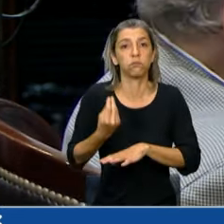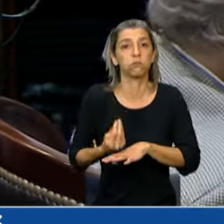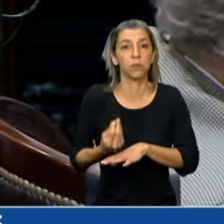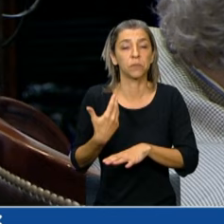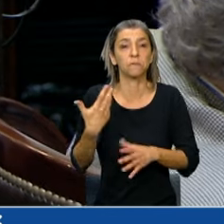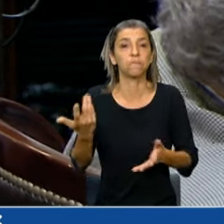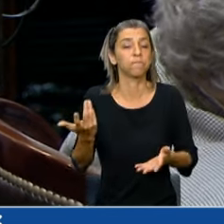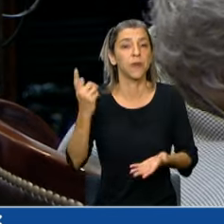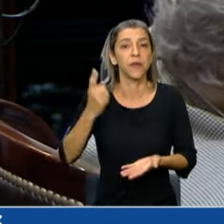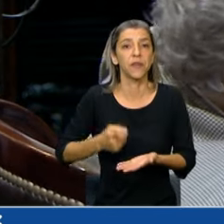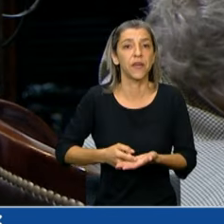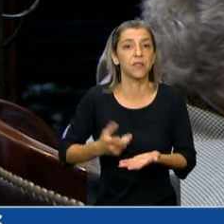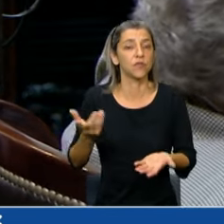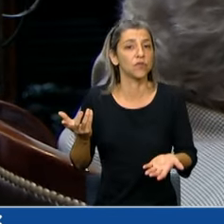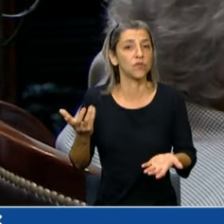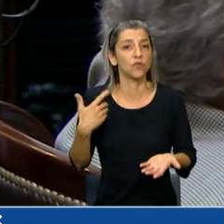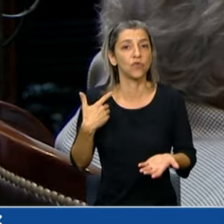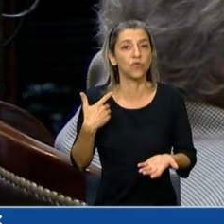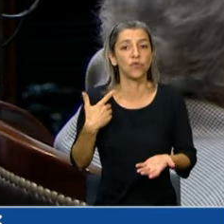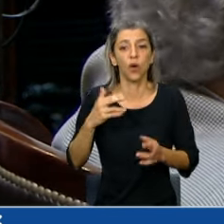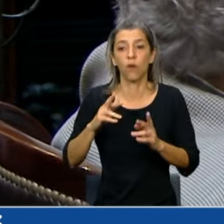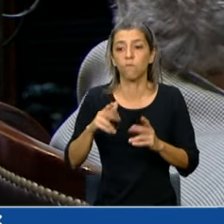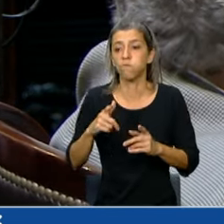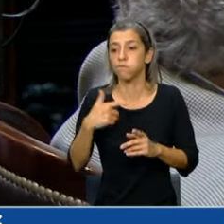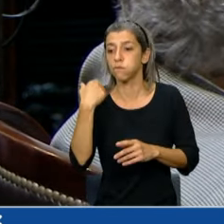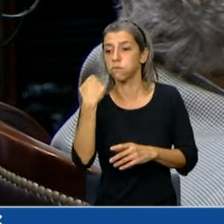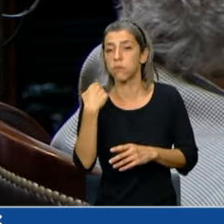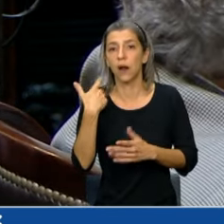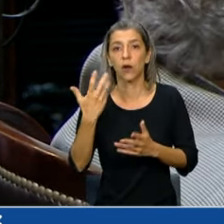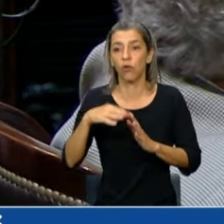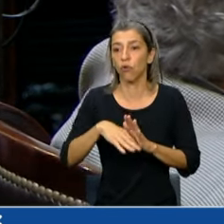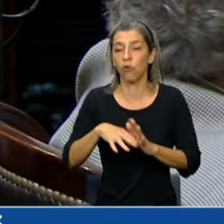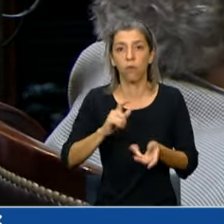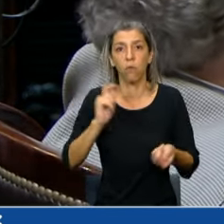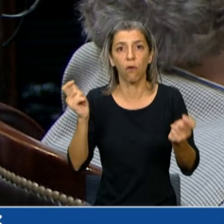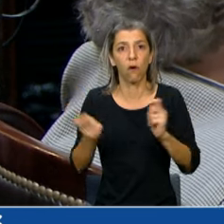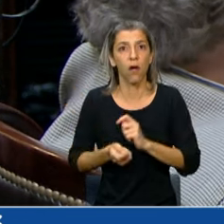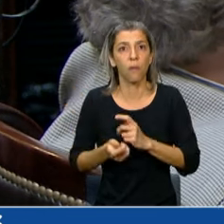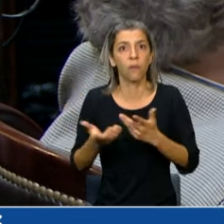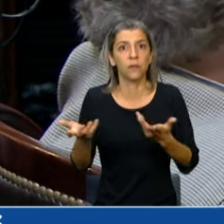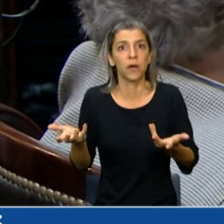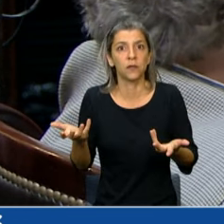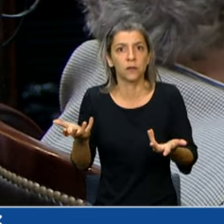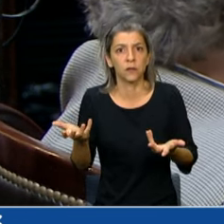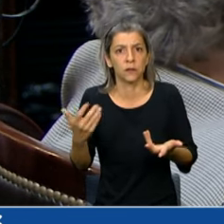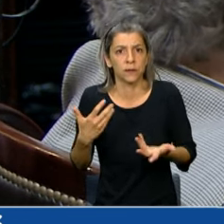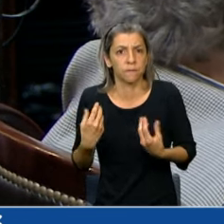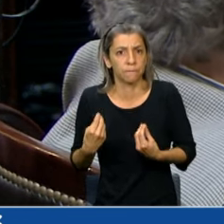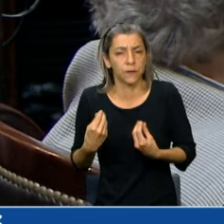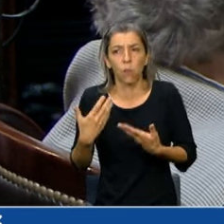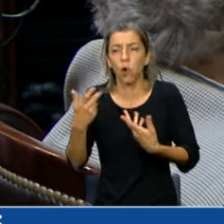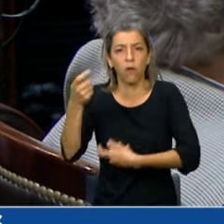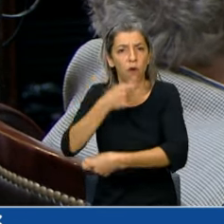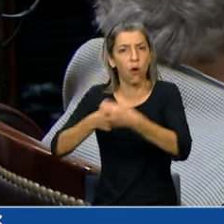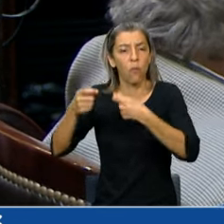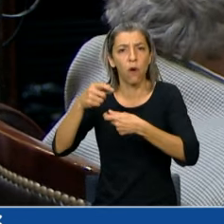un viraje en las políticas económicas otra vez la apertura que genere el cierre de fábricas y genere la